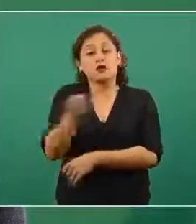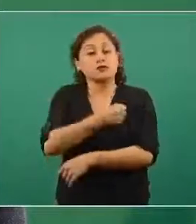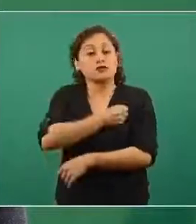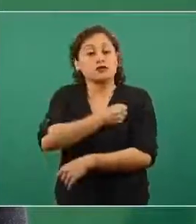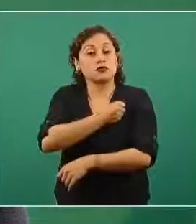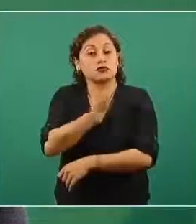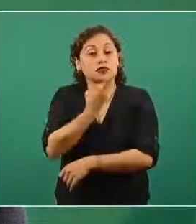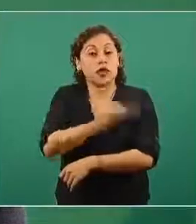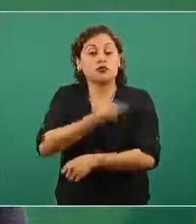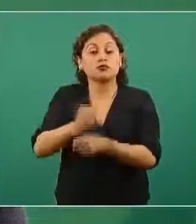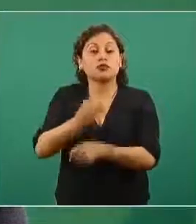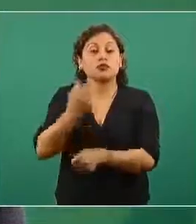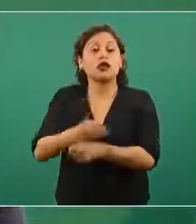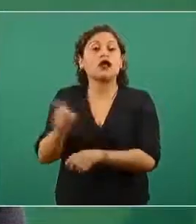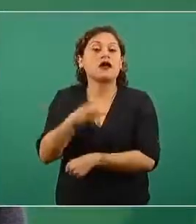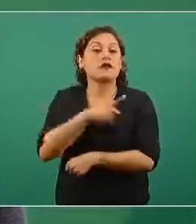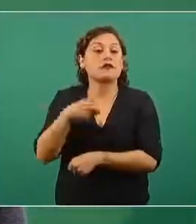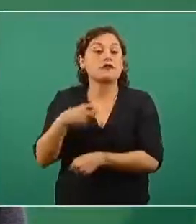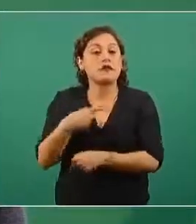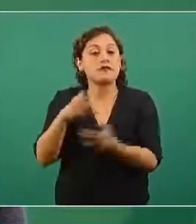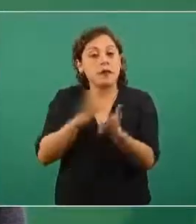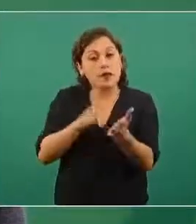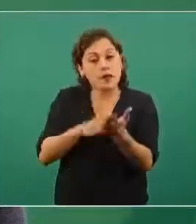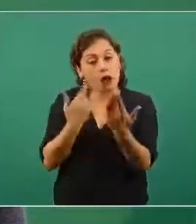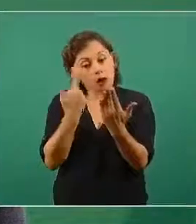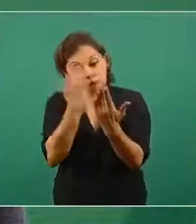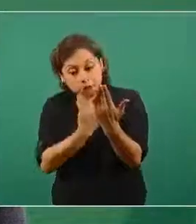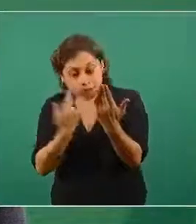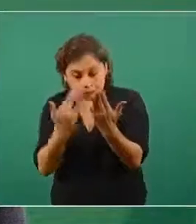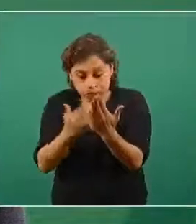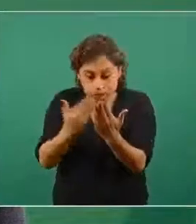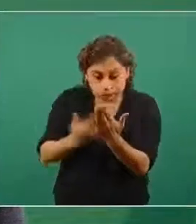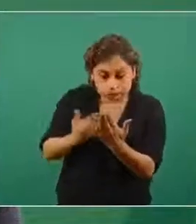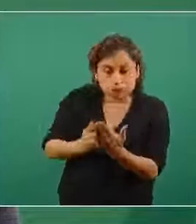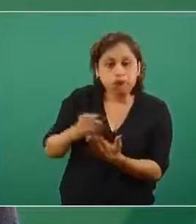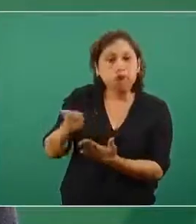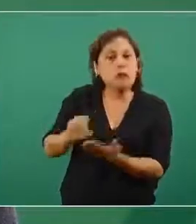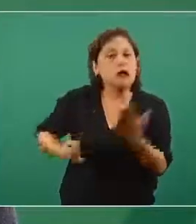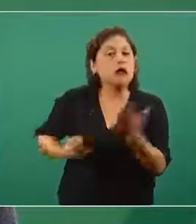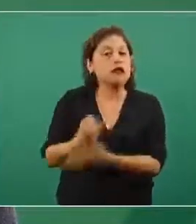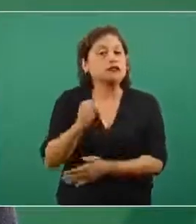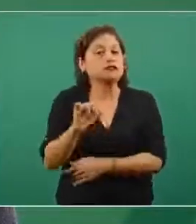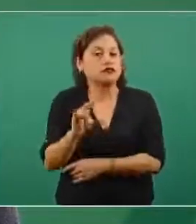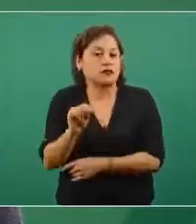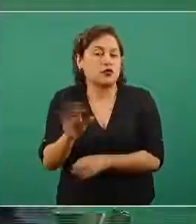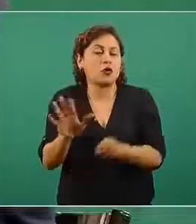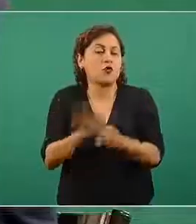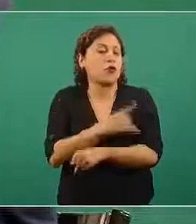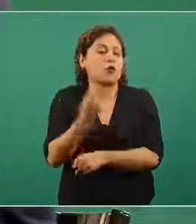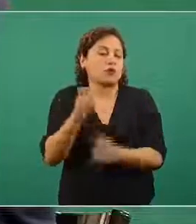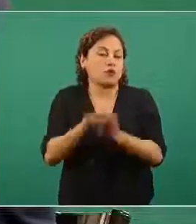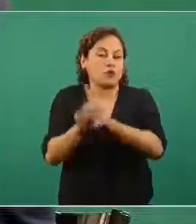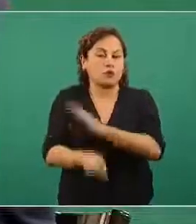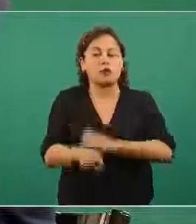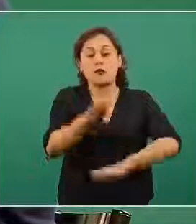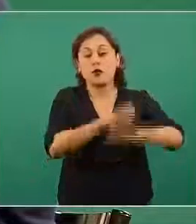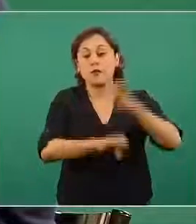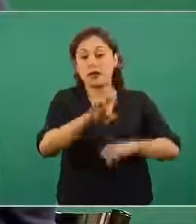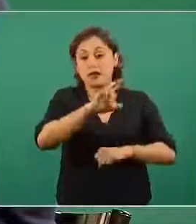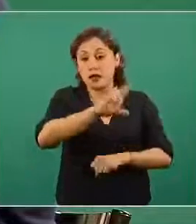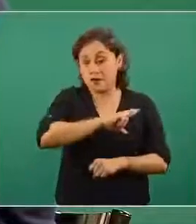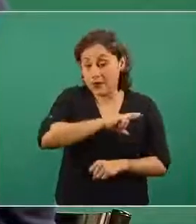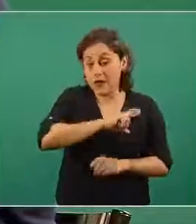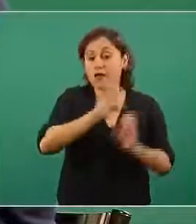de necesidades y documentación que alguna empresa privada que requiera importar y